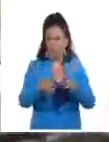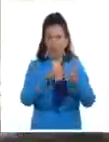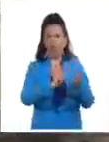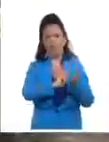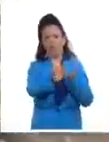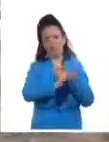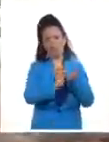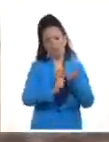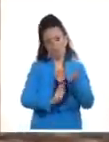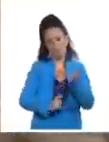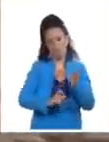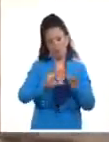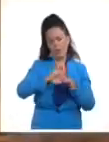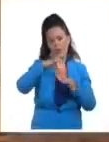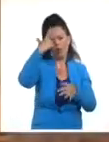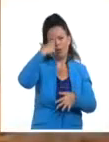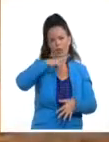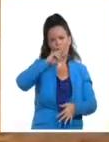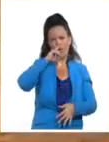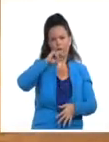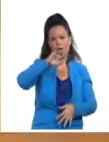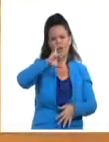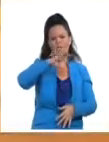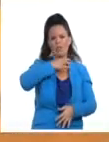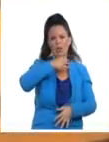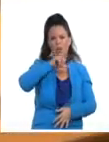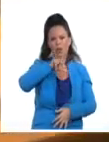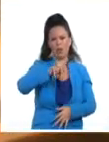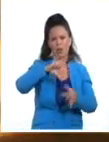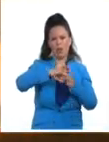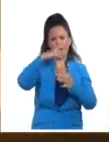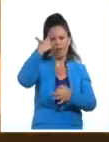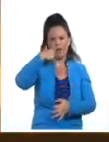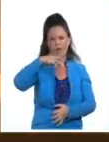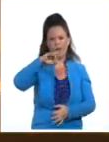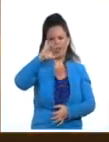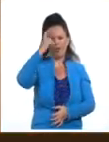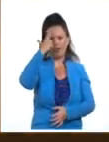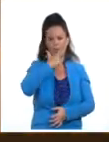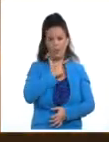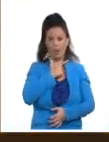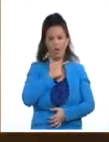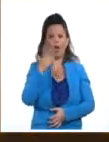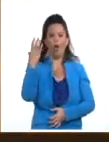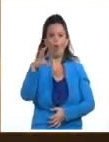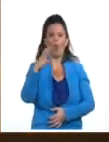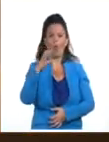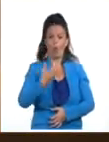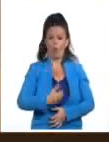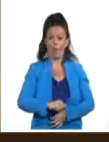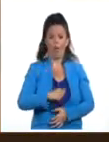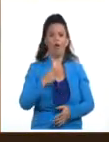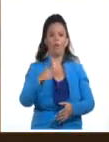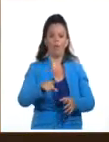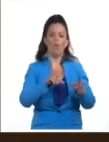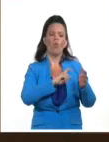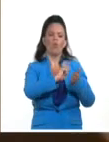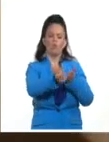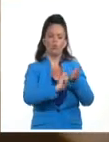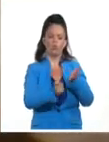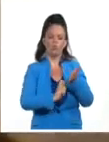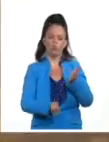Gabriel García Márquez. El colombiano recreó la cultura popular de esta parte del mundo y llevó a lo más alto lo verosímil y lo